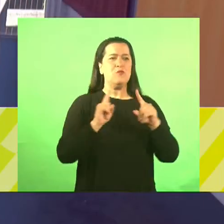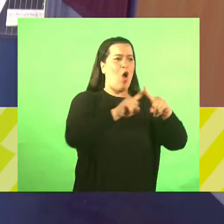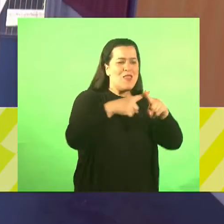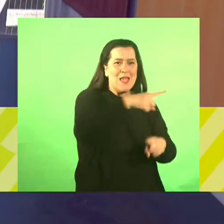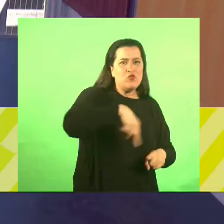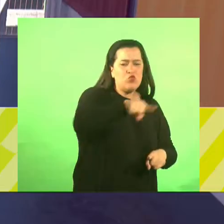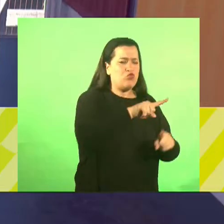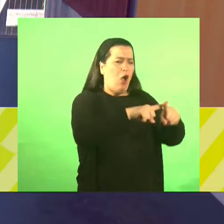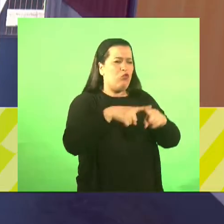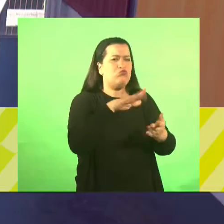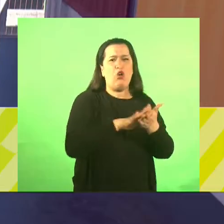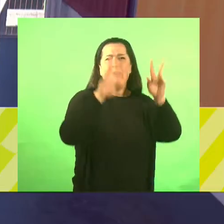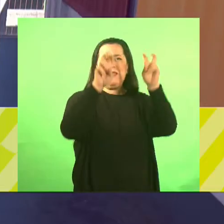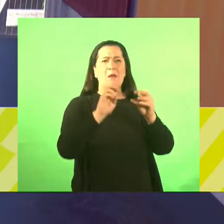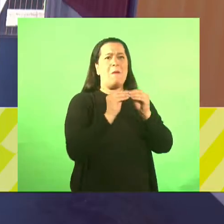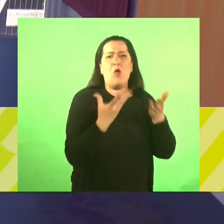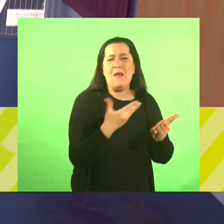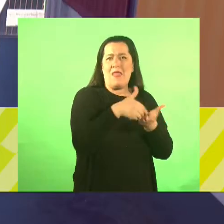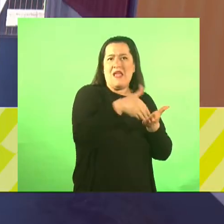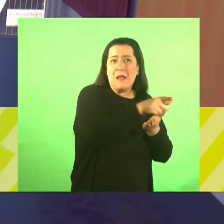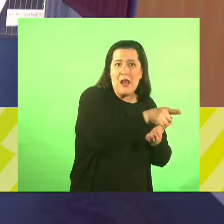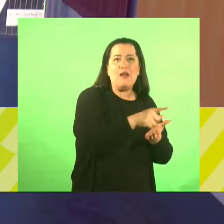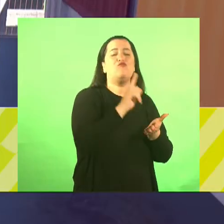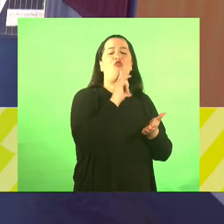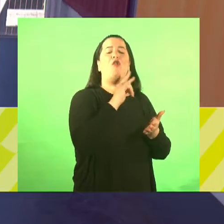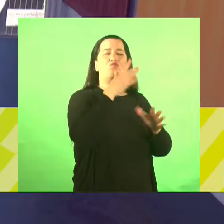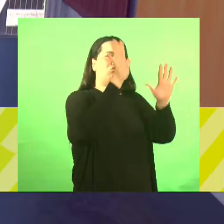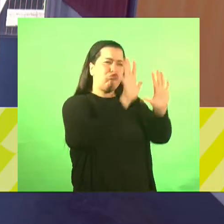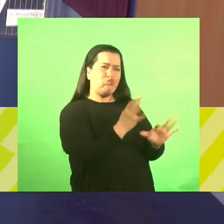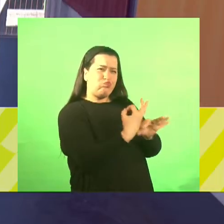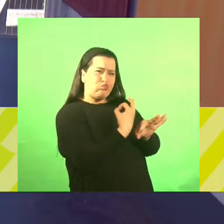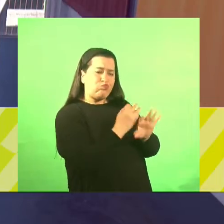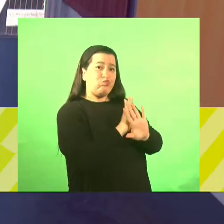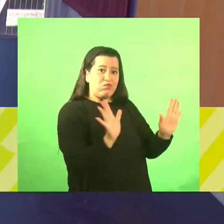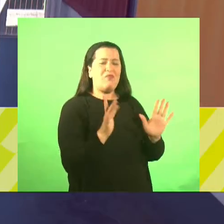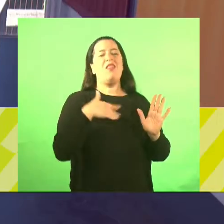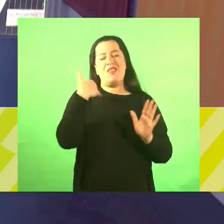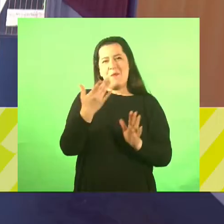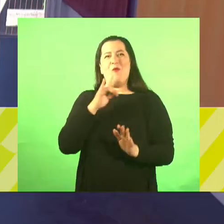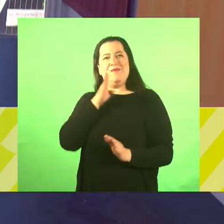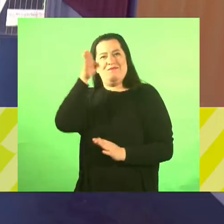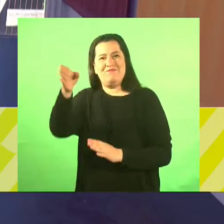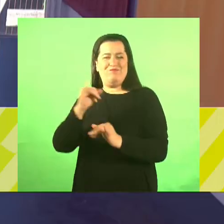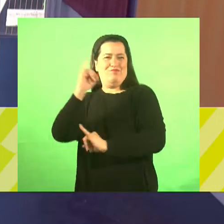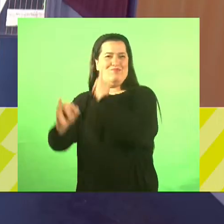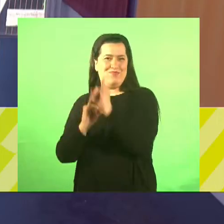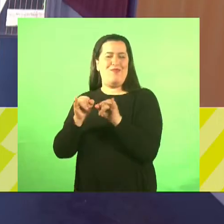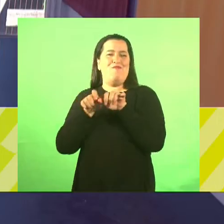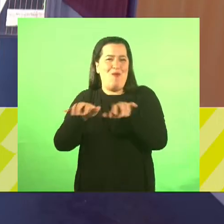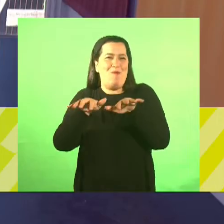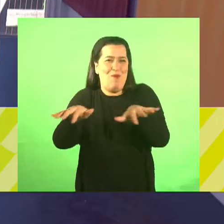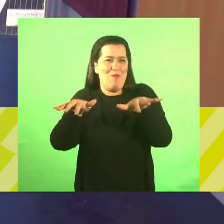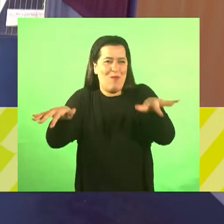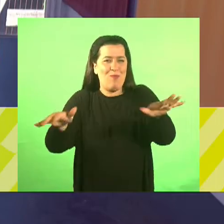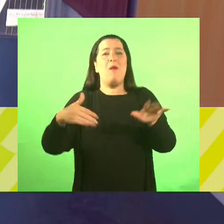discusiones sobre los problemas de la discriminación que se dan de diferentes formas en cada lugar. desde lo que tiene que ver con